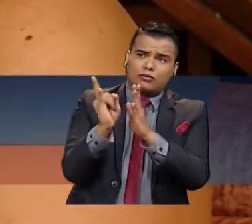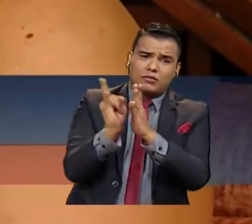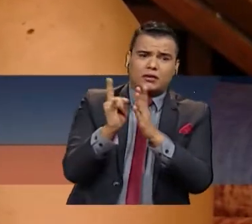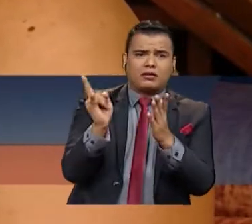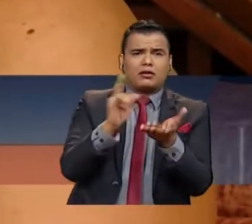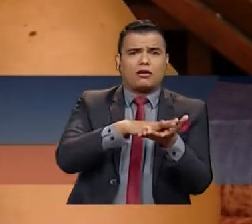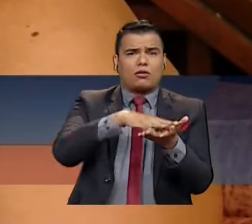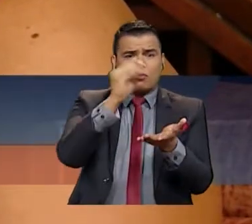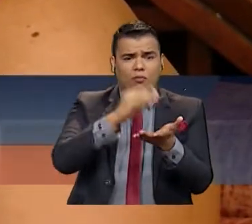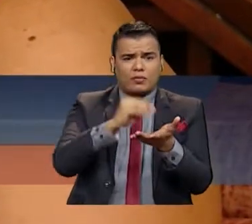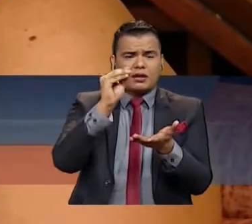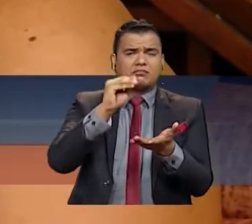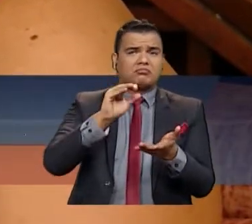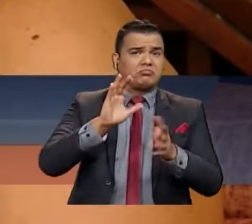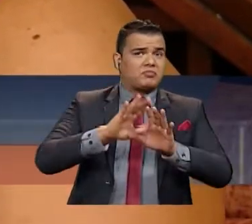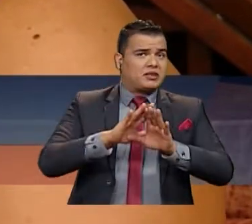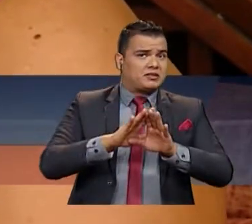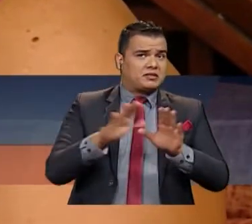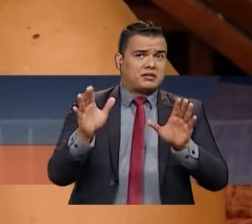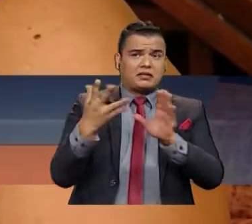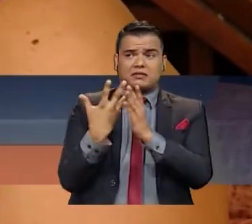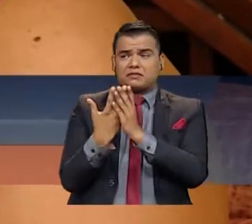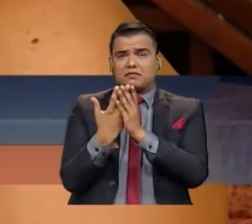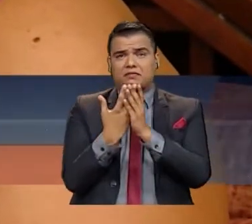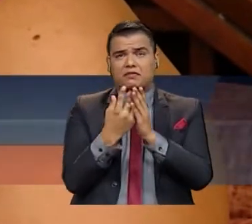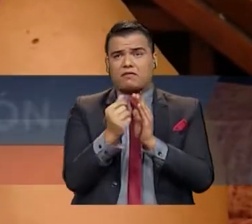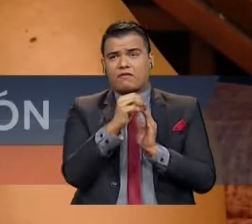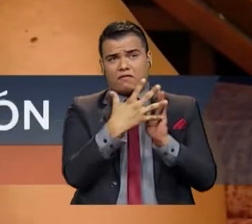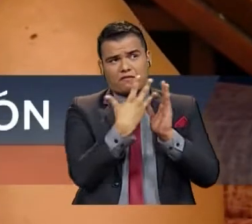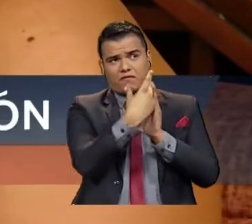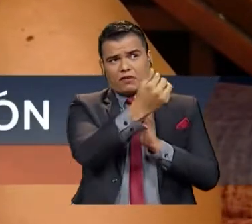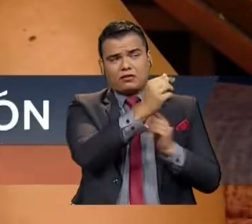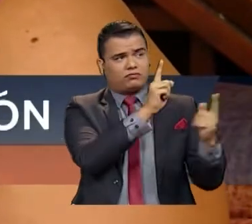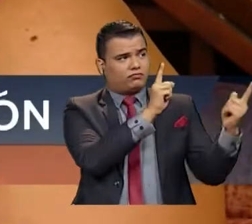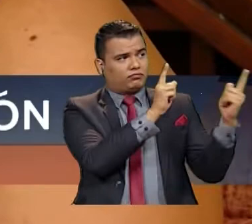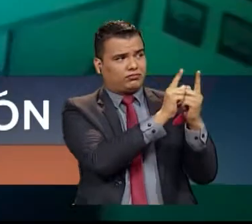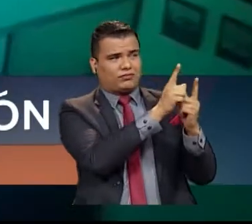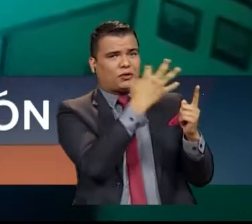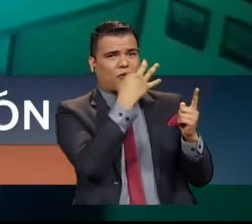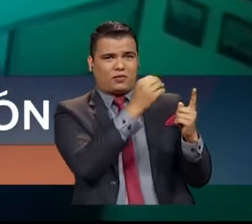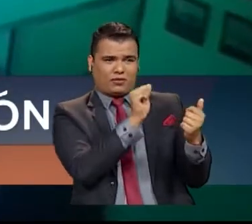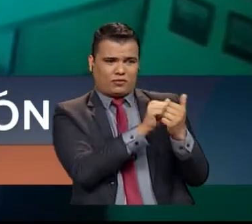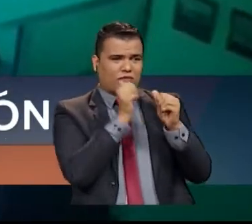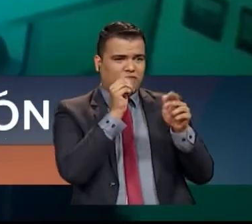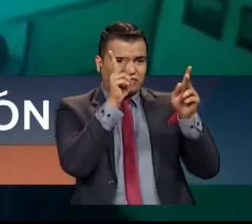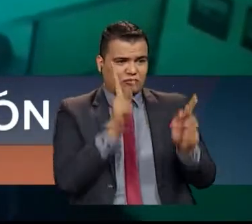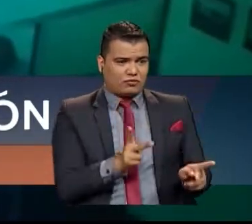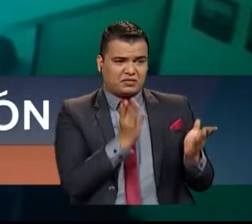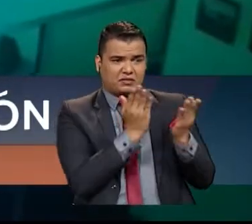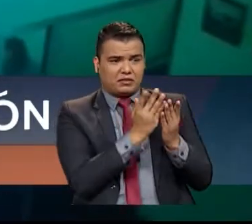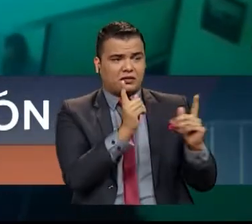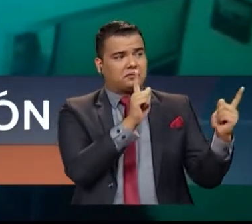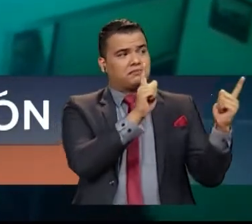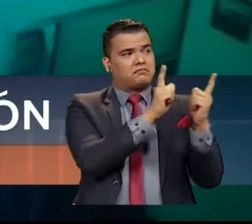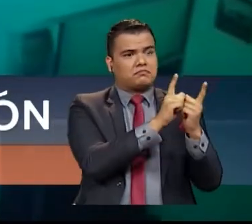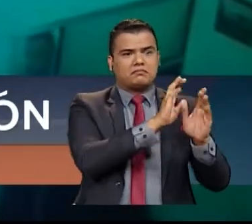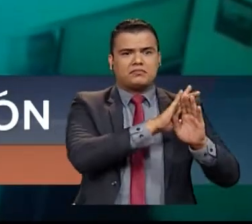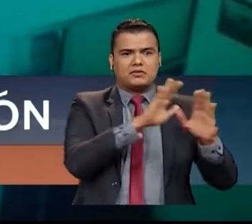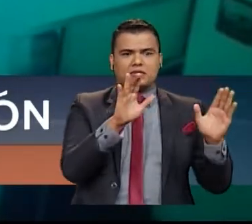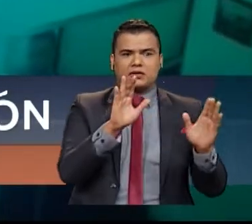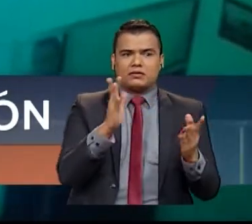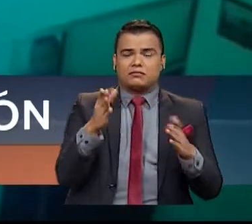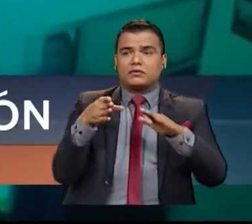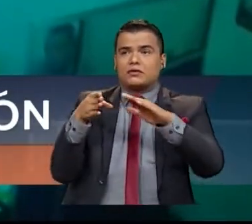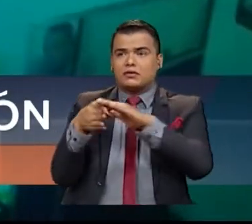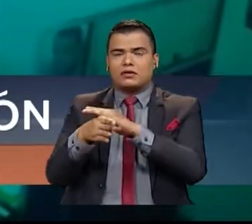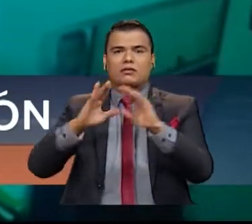copias. Y sale. Otro compañero se le arrima, le dice algo y se ve cuando sale. Nunca más volvió a entrar al